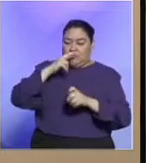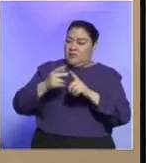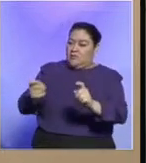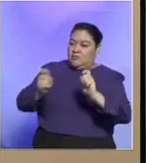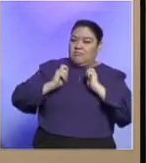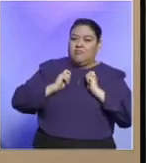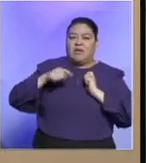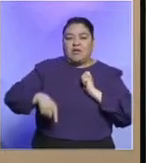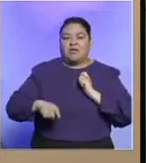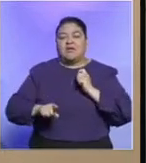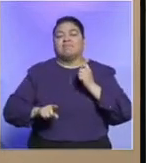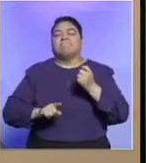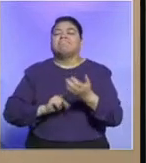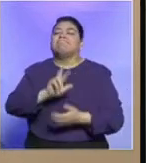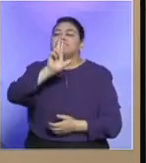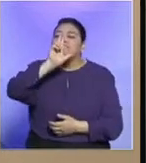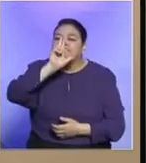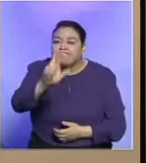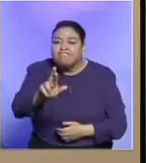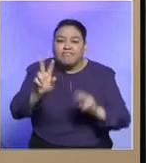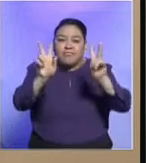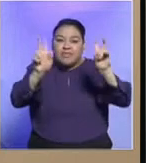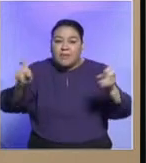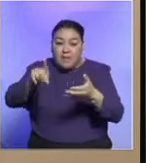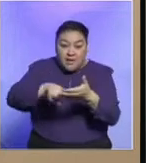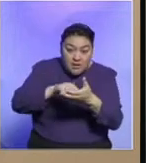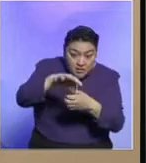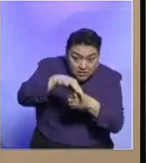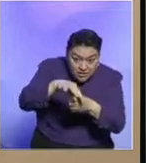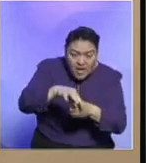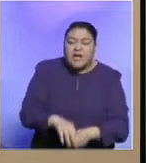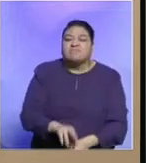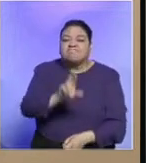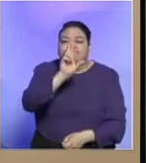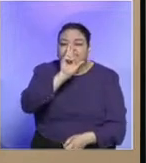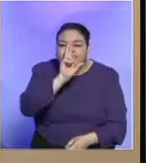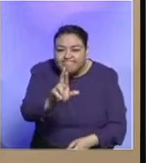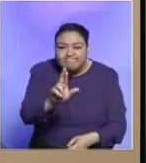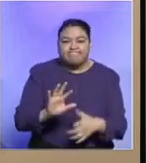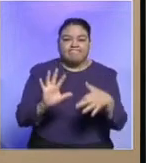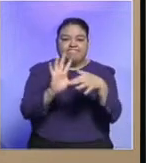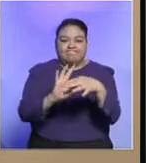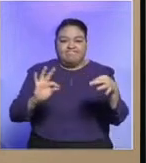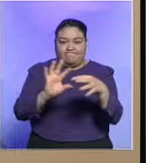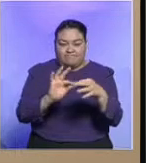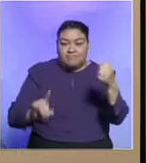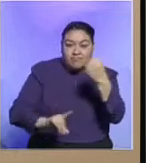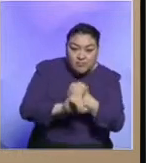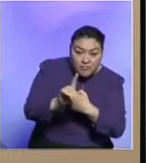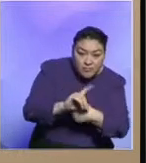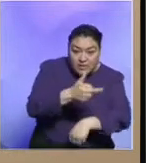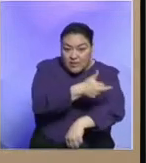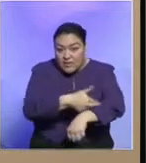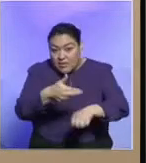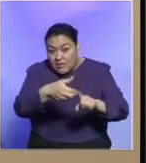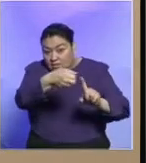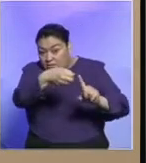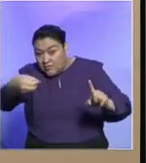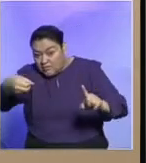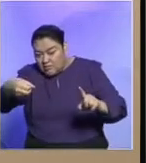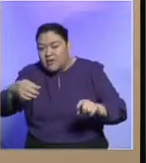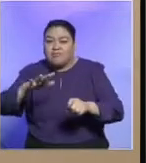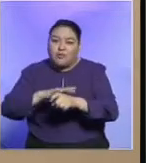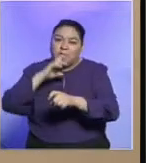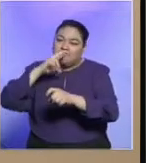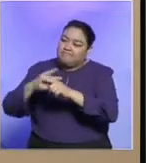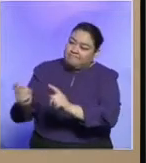Tribunal Electoral, justamente los temas electorales y lo que tiene que ver con los comicios, pues es parte de